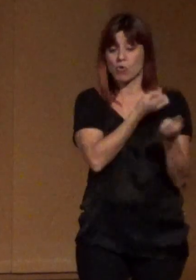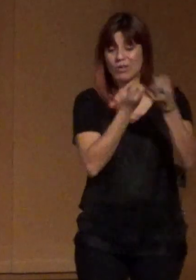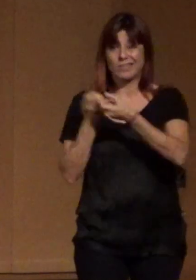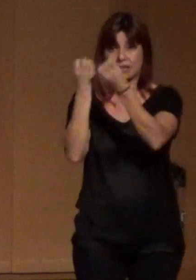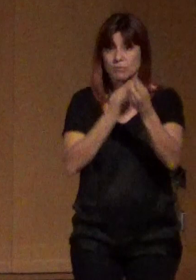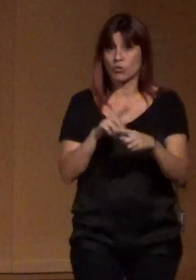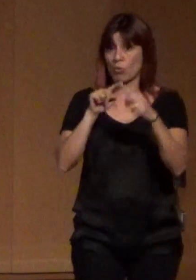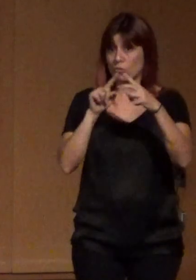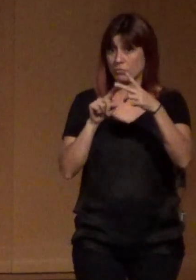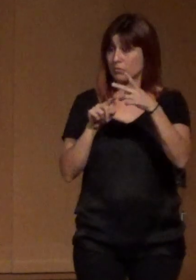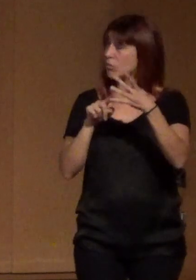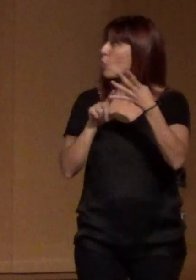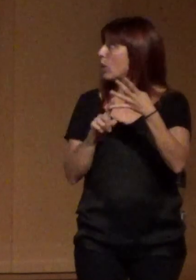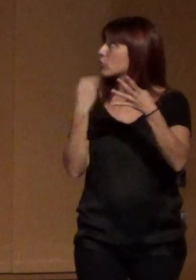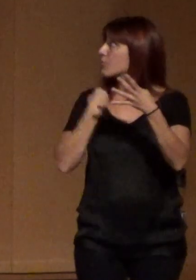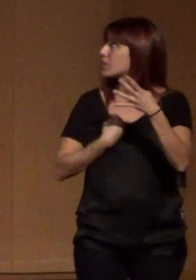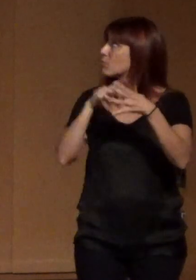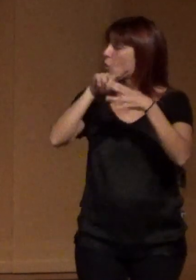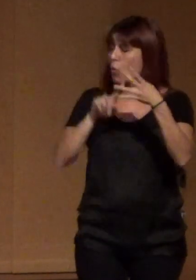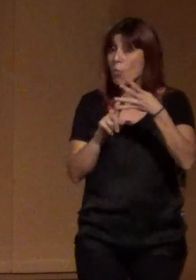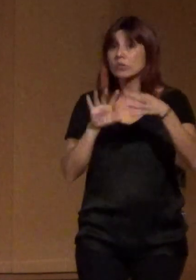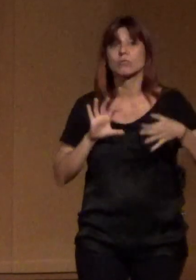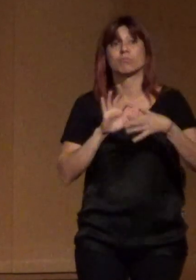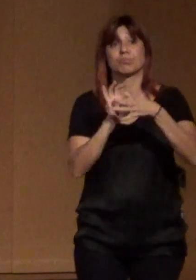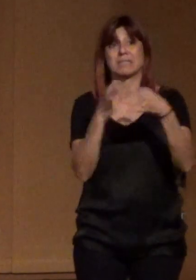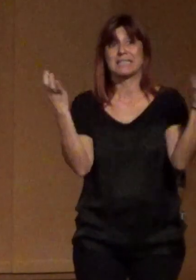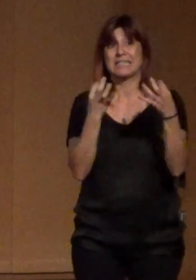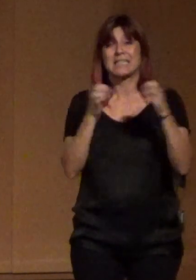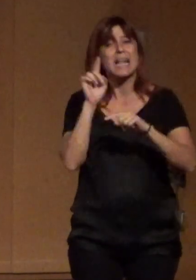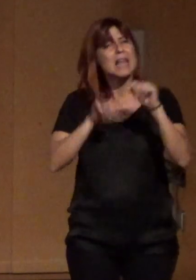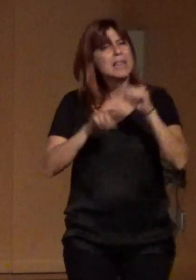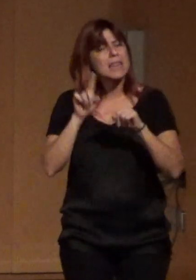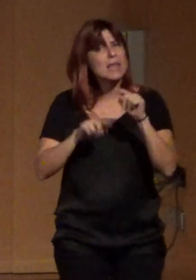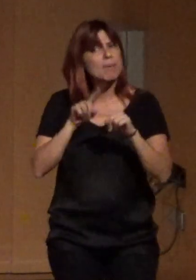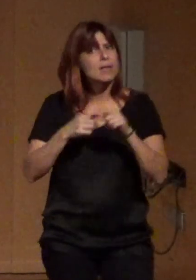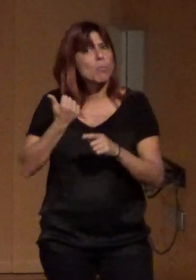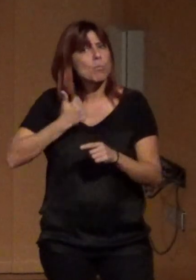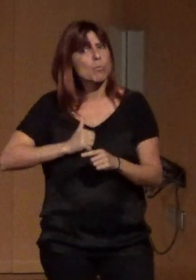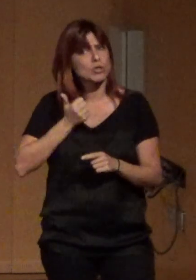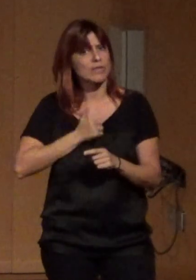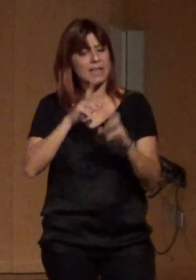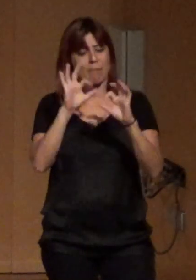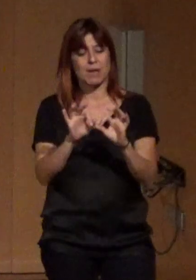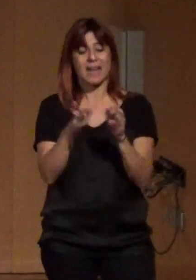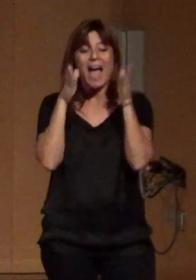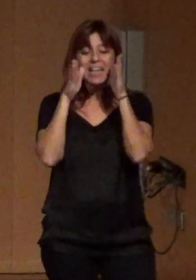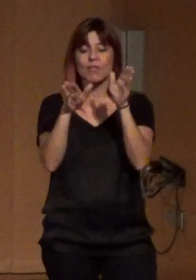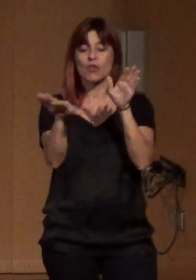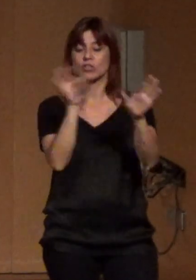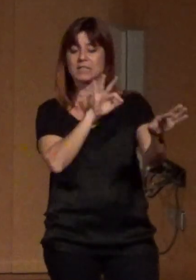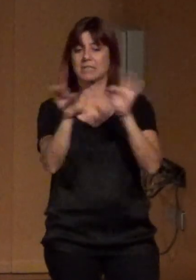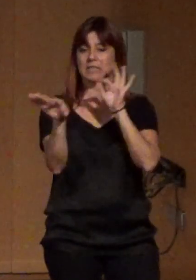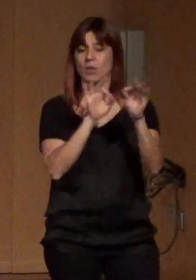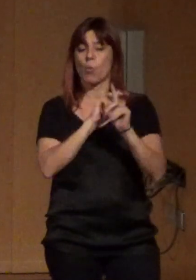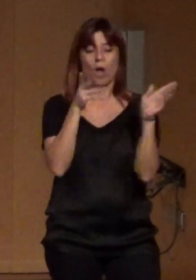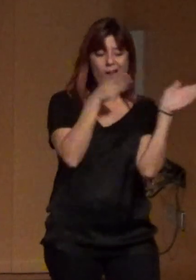y 2 dopaminérgicos, que están en relación con la clínica que tenemos: la atención sostenible, la concentración, la impulsividad y la atención selectiva. Y esto es